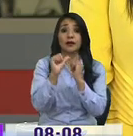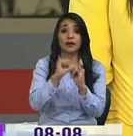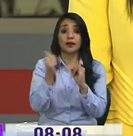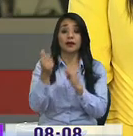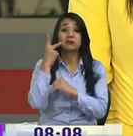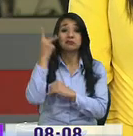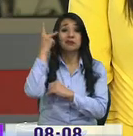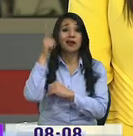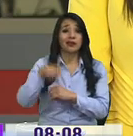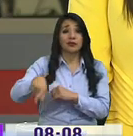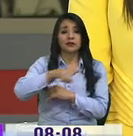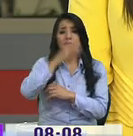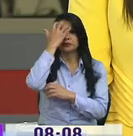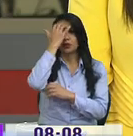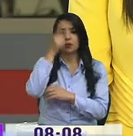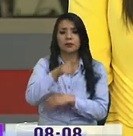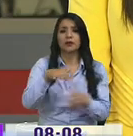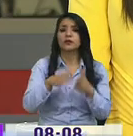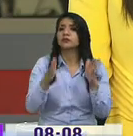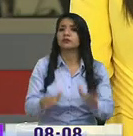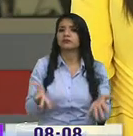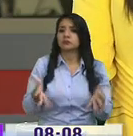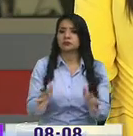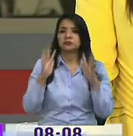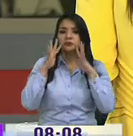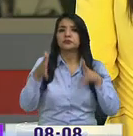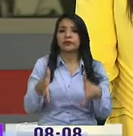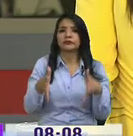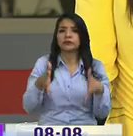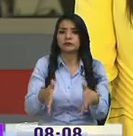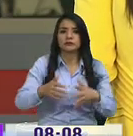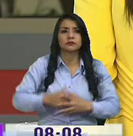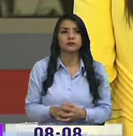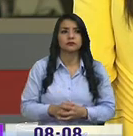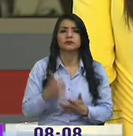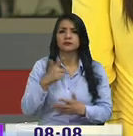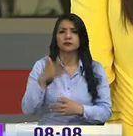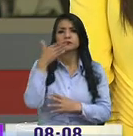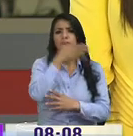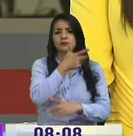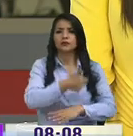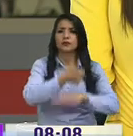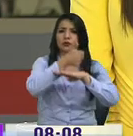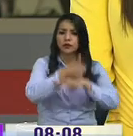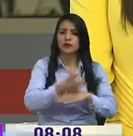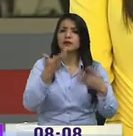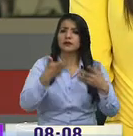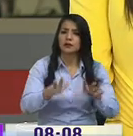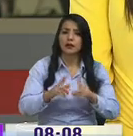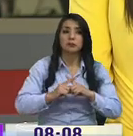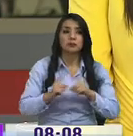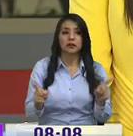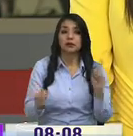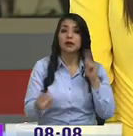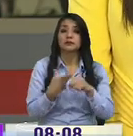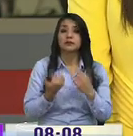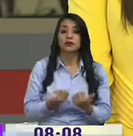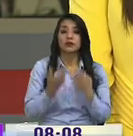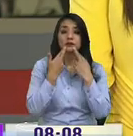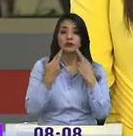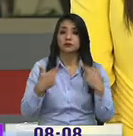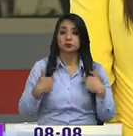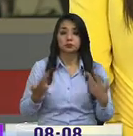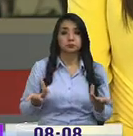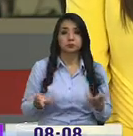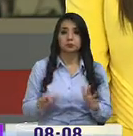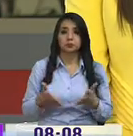los estudiantes de esa institución. Ellos aseguran que ya han recurrido a las instancias pertinentes, pero que hasta ahora no se les envía